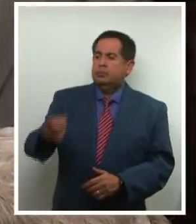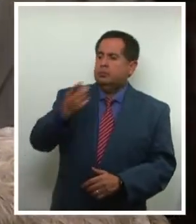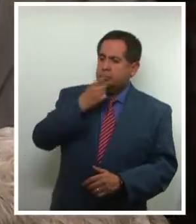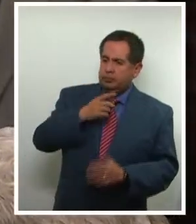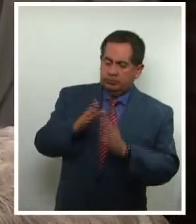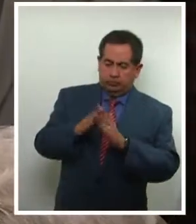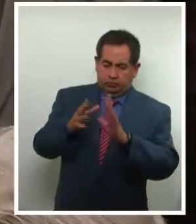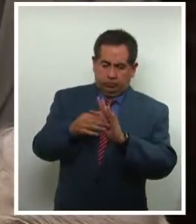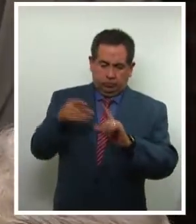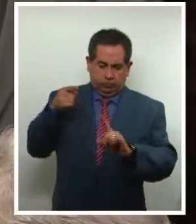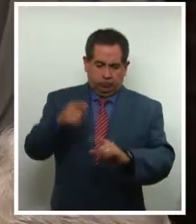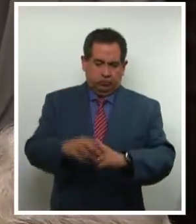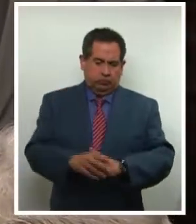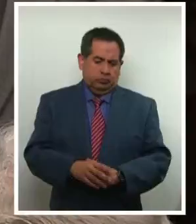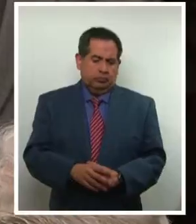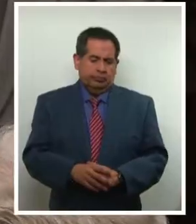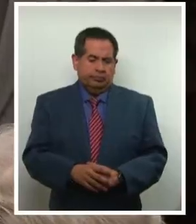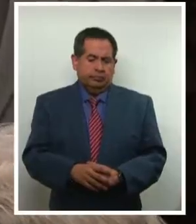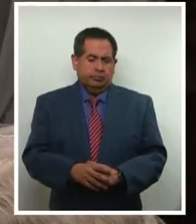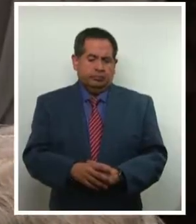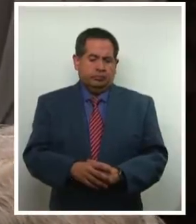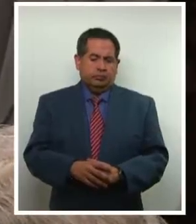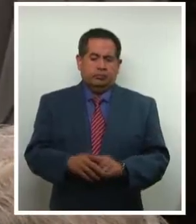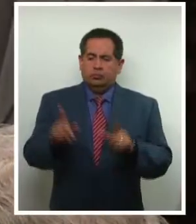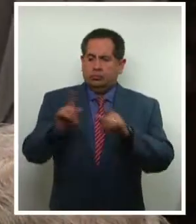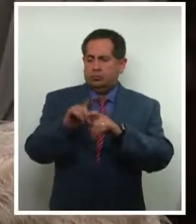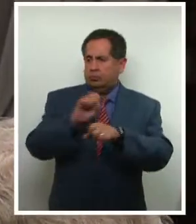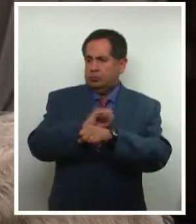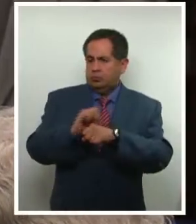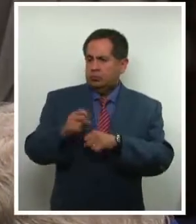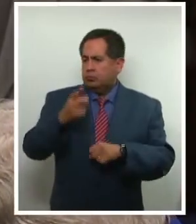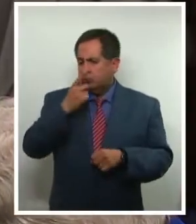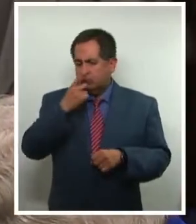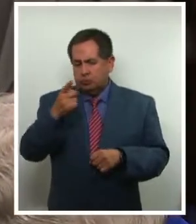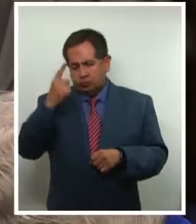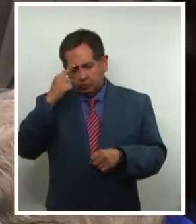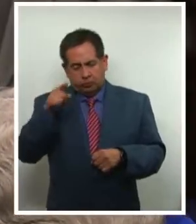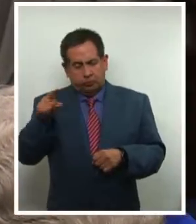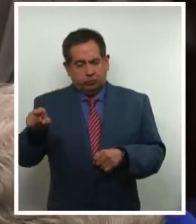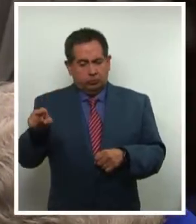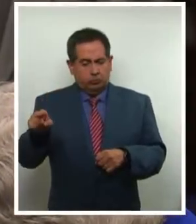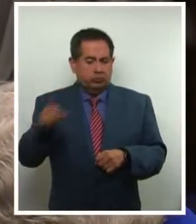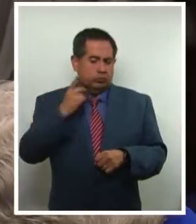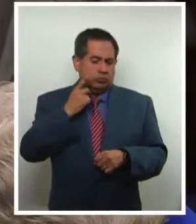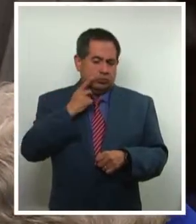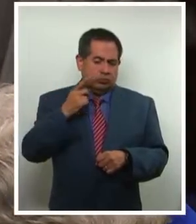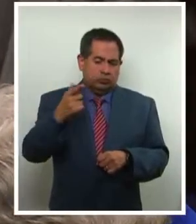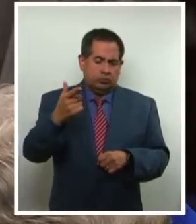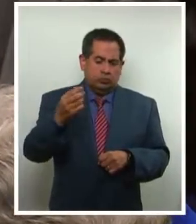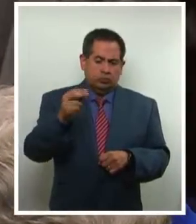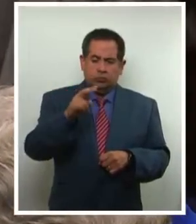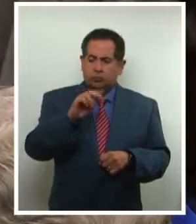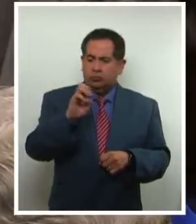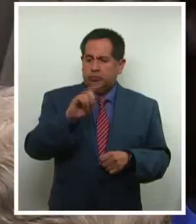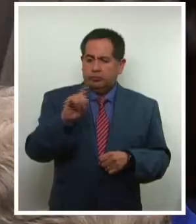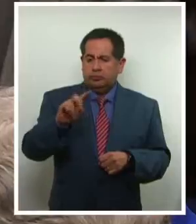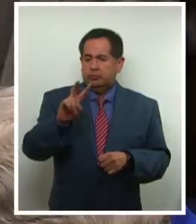en particular. Justo. Simplemente un comentario a lo dicho por el diputado Gómez